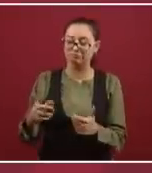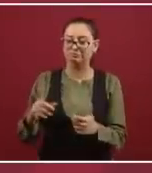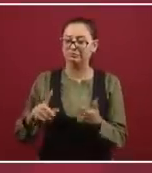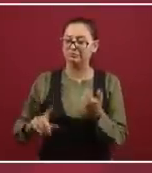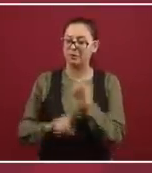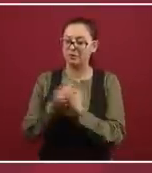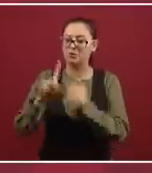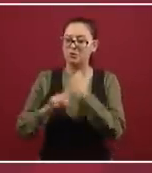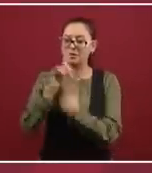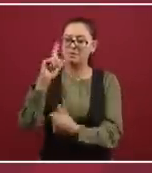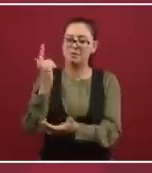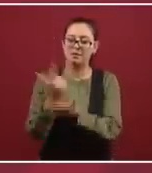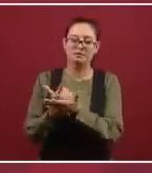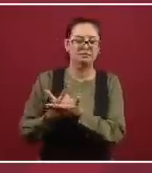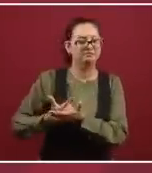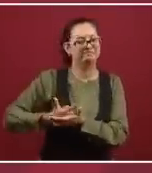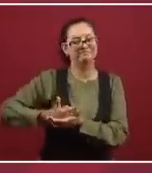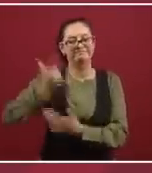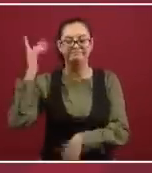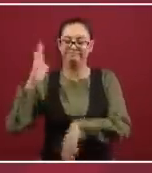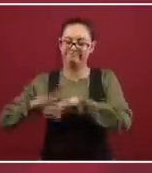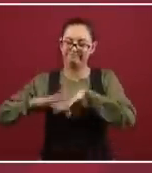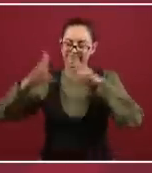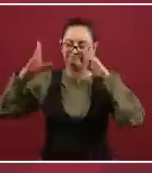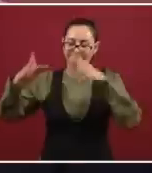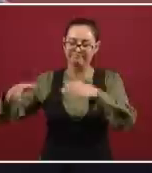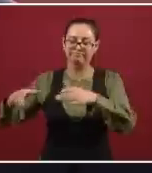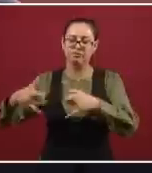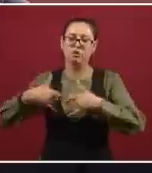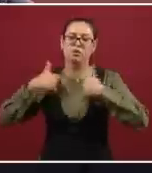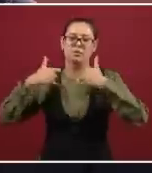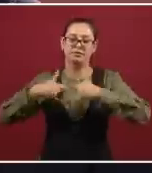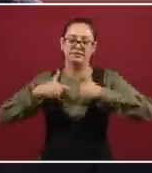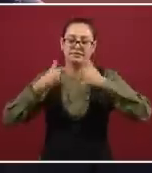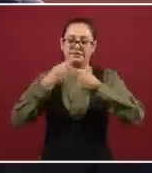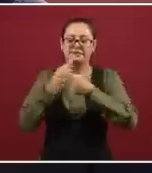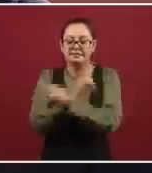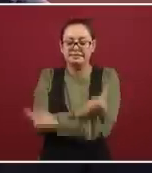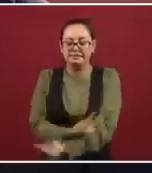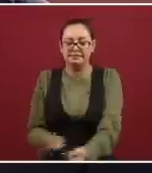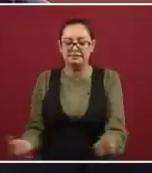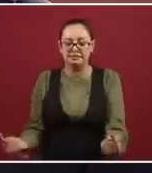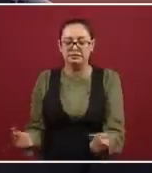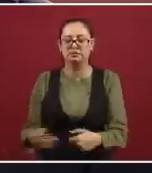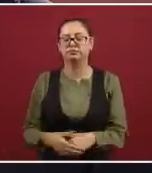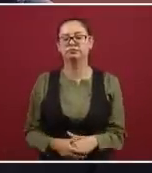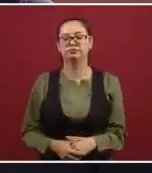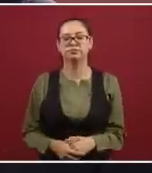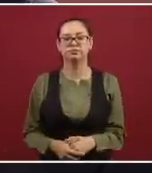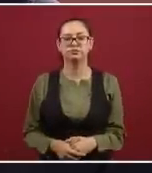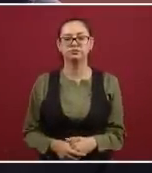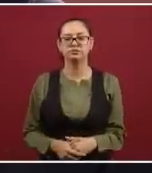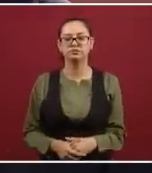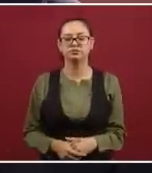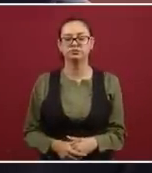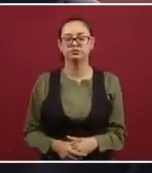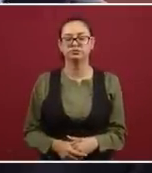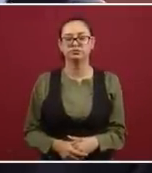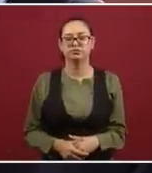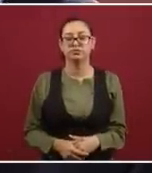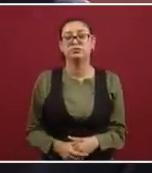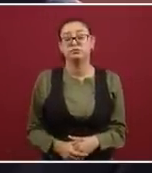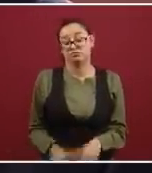prioritaria a las juventudes y a la niñez. Y es por eso que la estrategia que hoy presentamos es